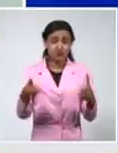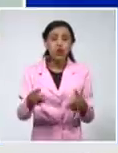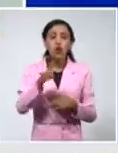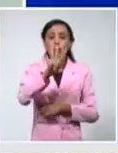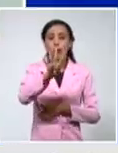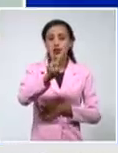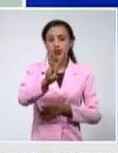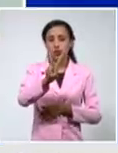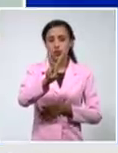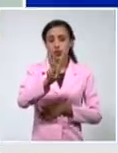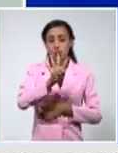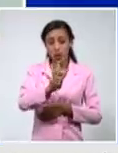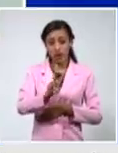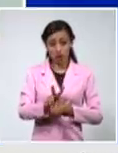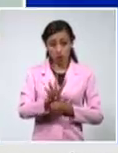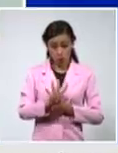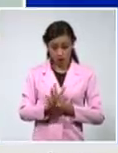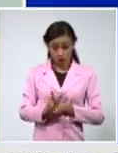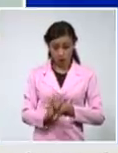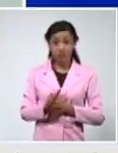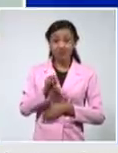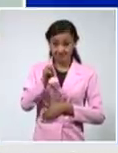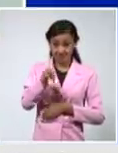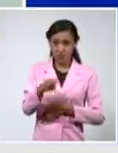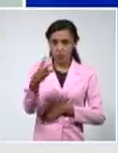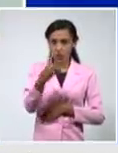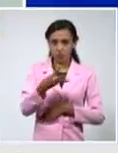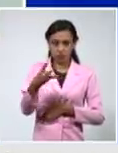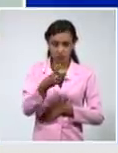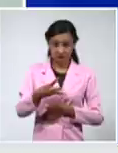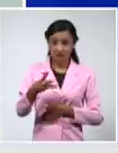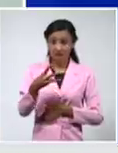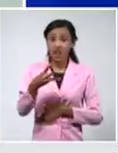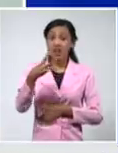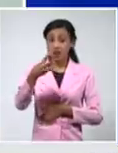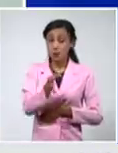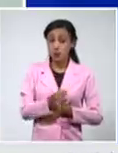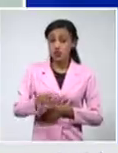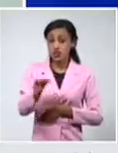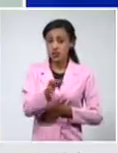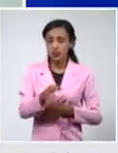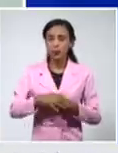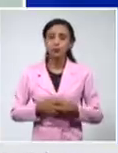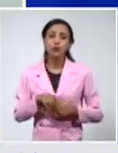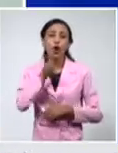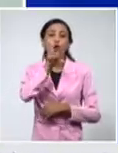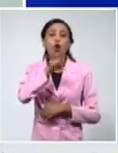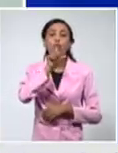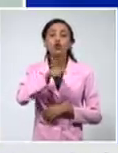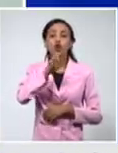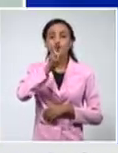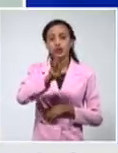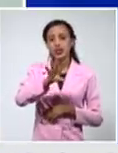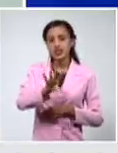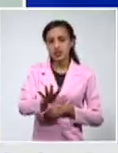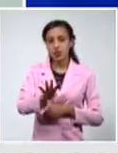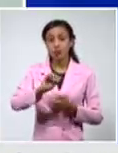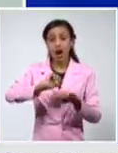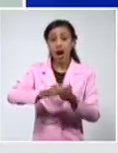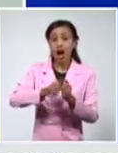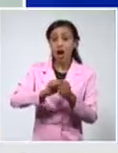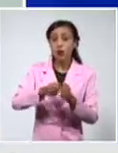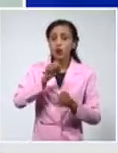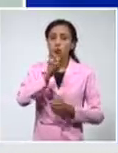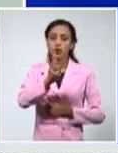casos autóctonos, los que presentaron un mayor número de casos ayer. El Cotorro 35, Arroyo Naranjo